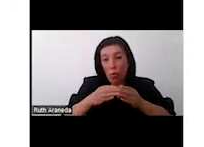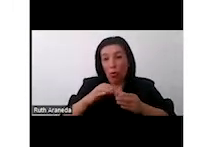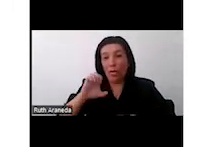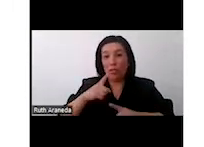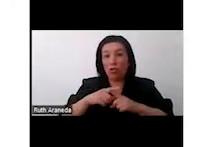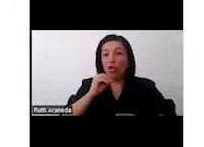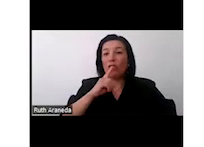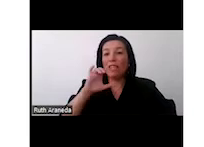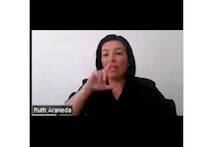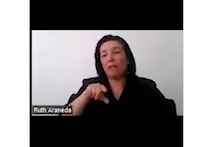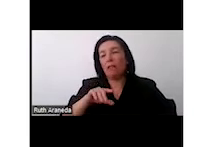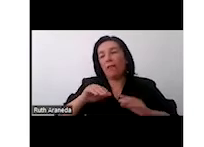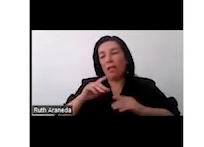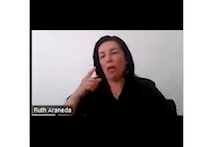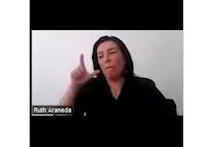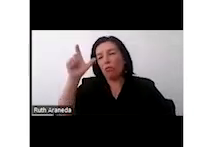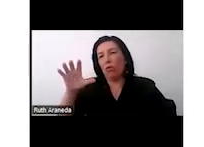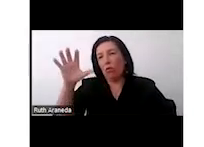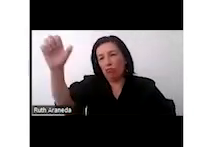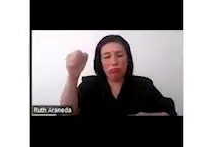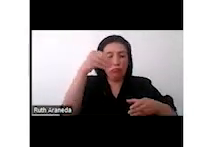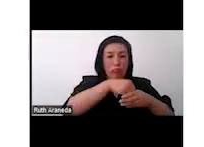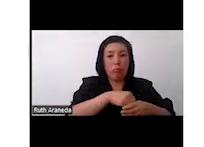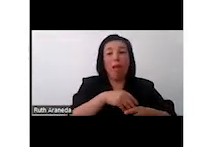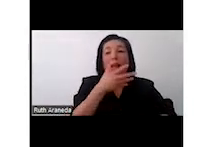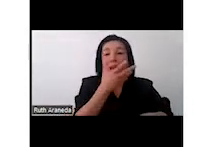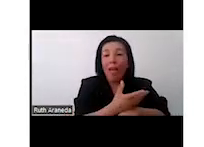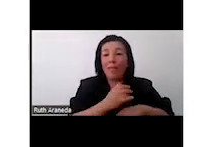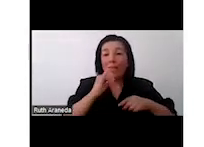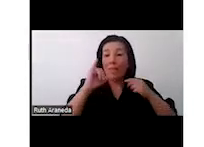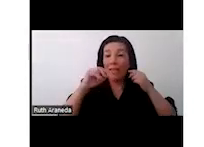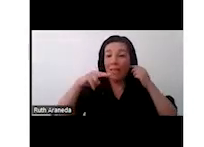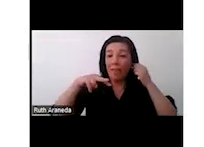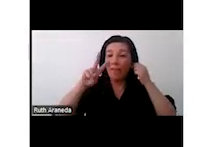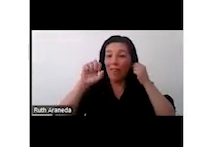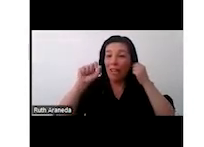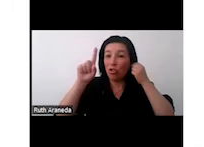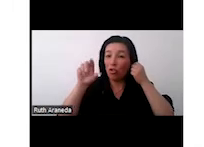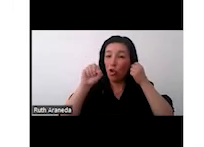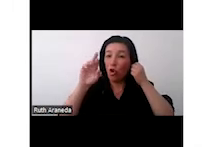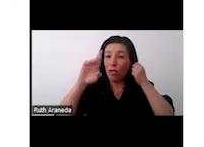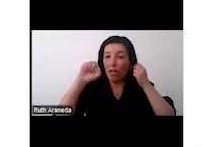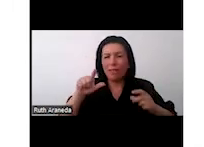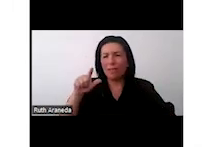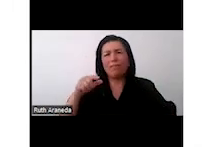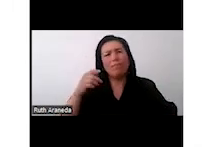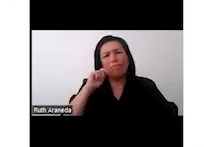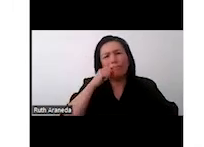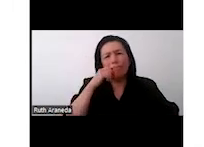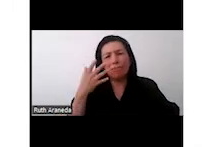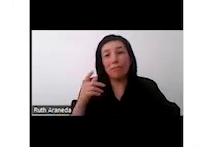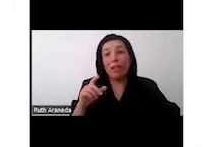por el ser humano, están las invasoras y las naturalizadas. Se les dice invasoras a las que ya